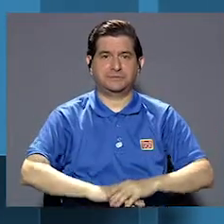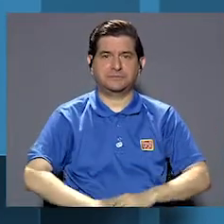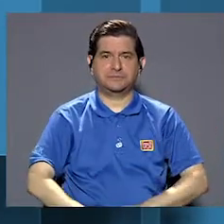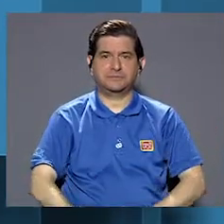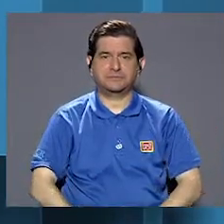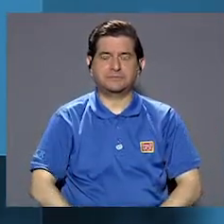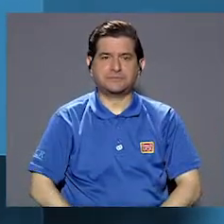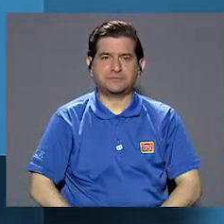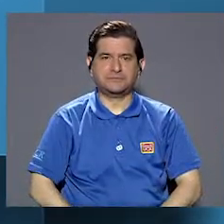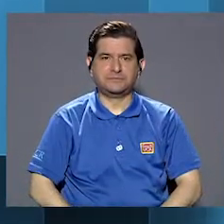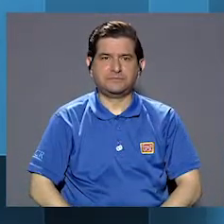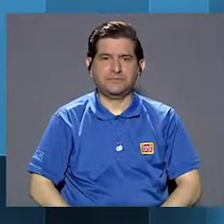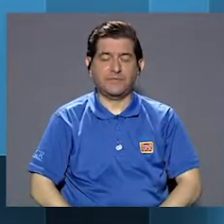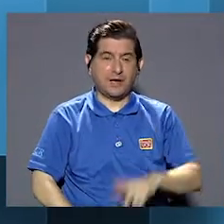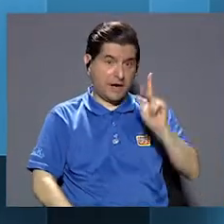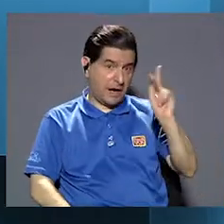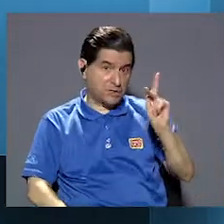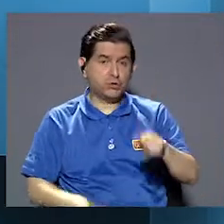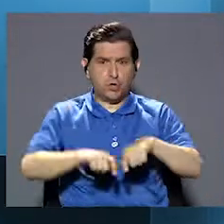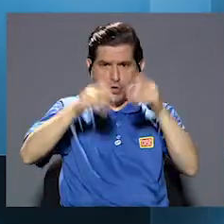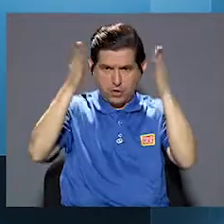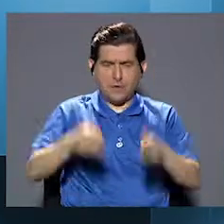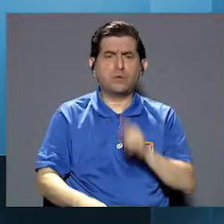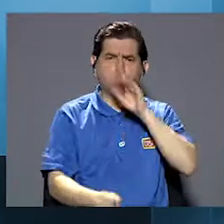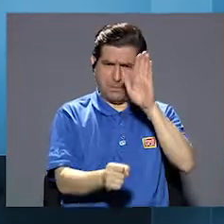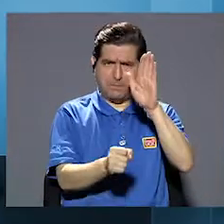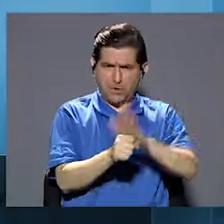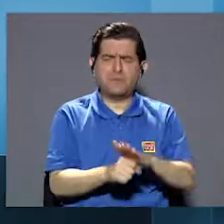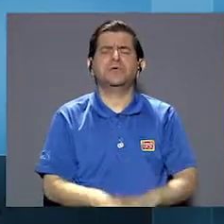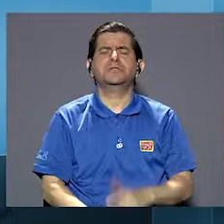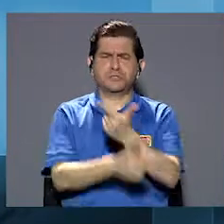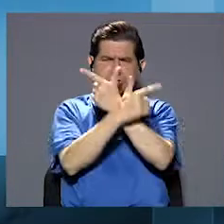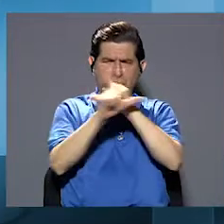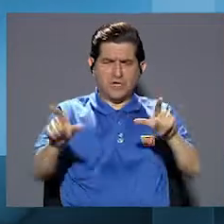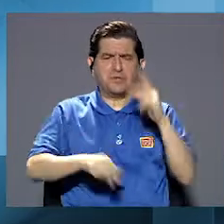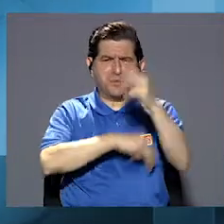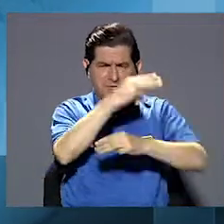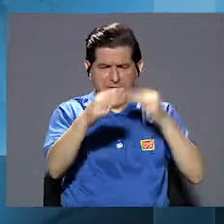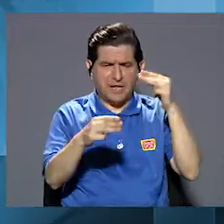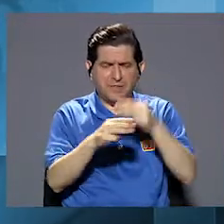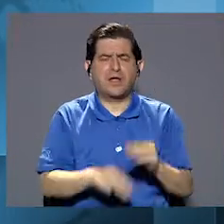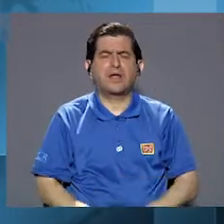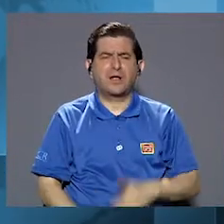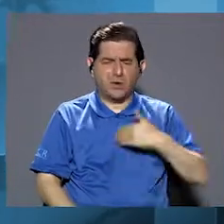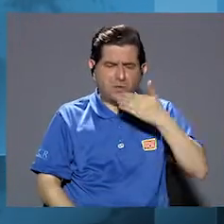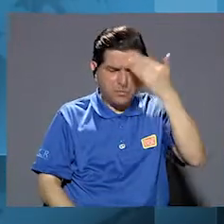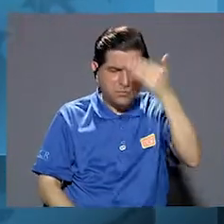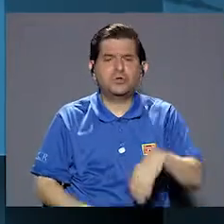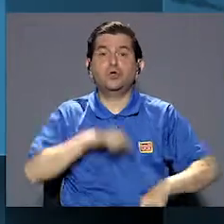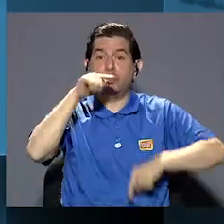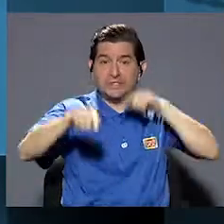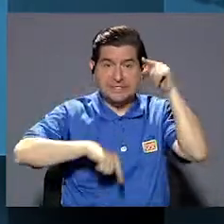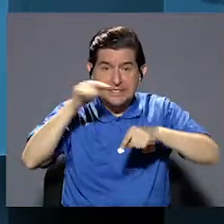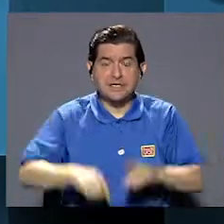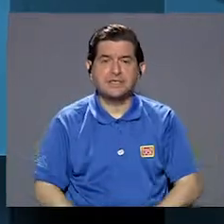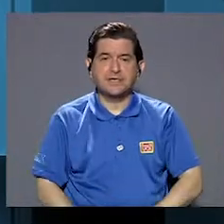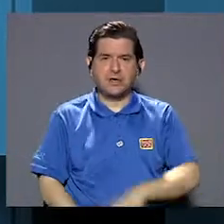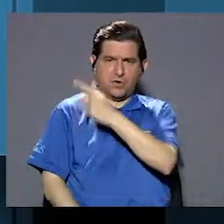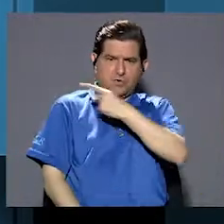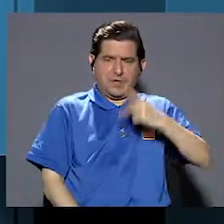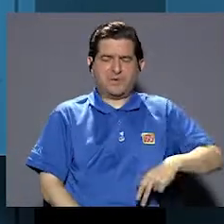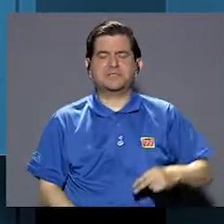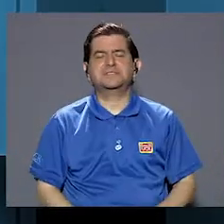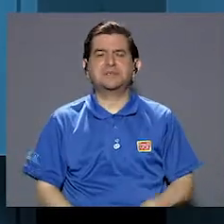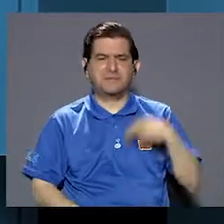sustancia química. Khashoggi fue un periodista comprometido con la libertad en el mundo árabe y era un fuerte crítico del